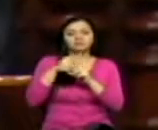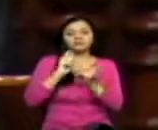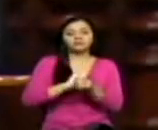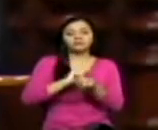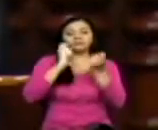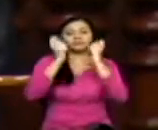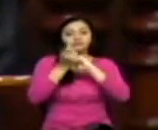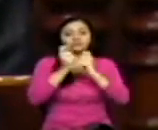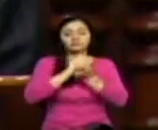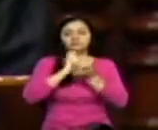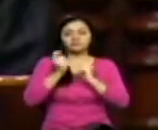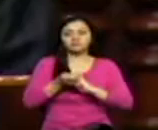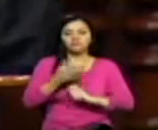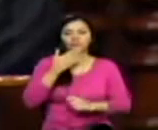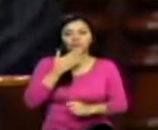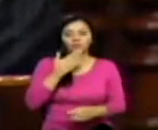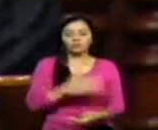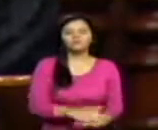o reforma,